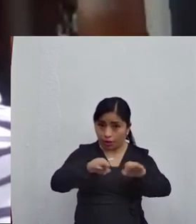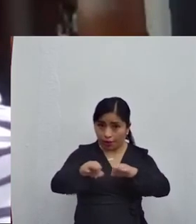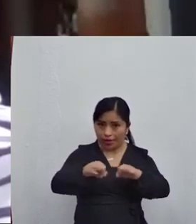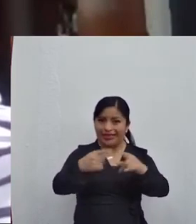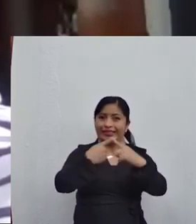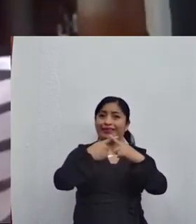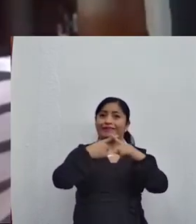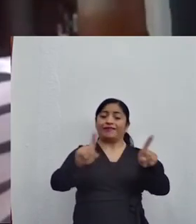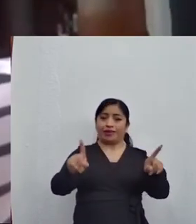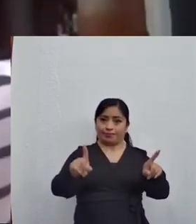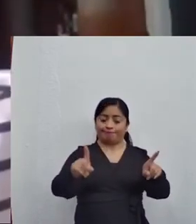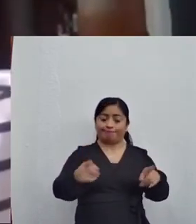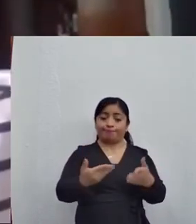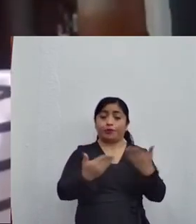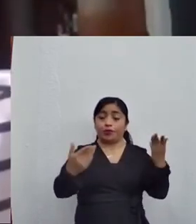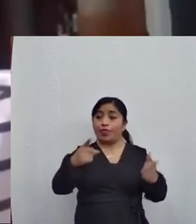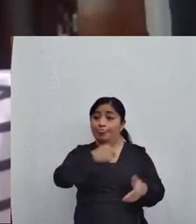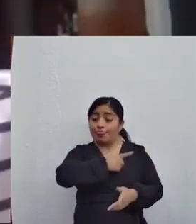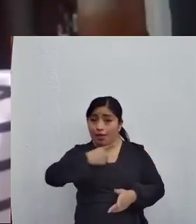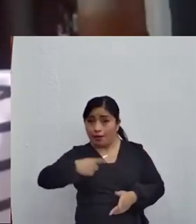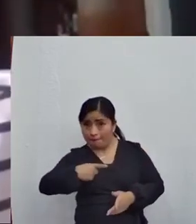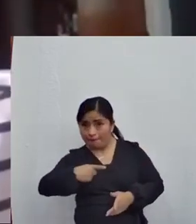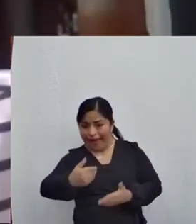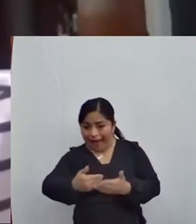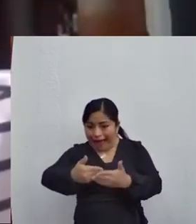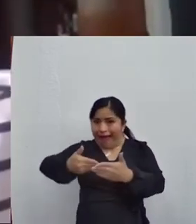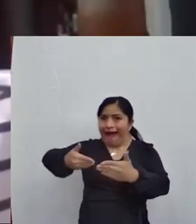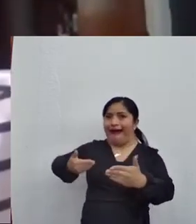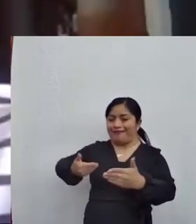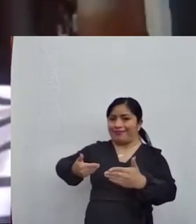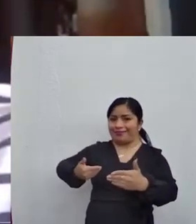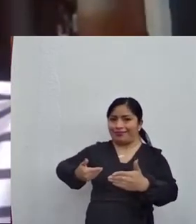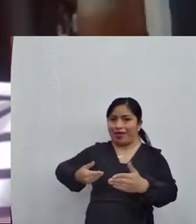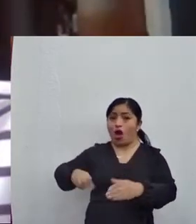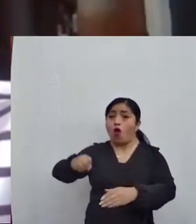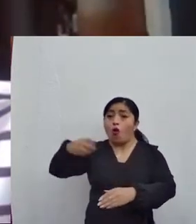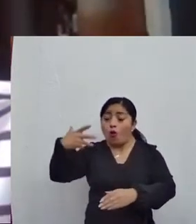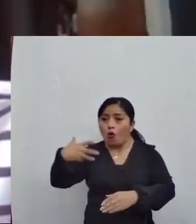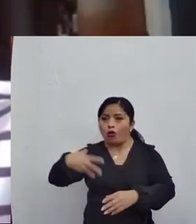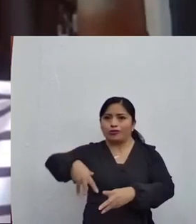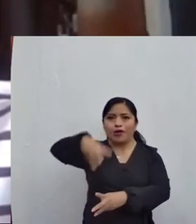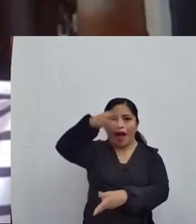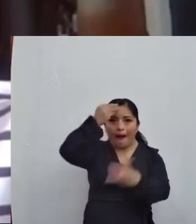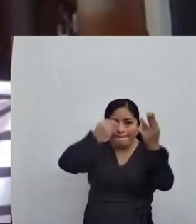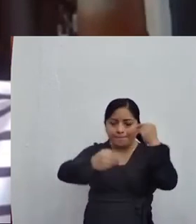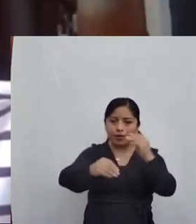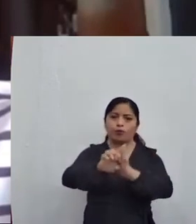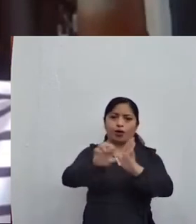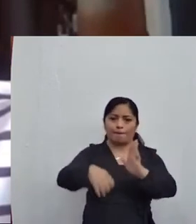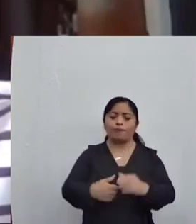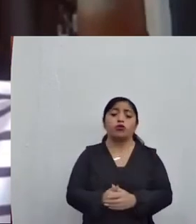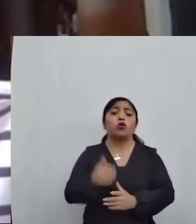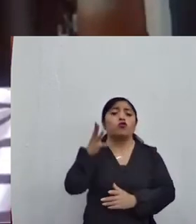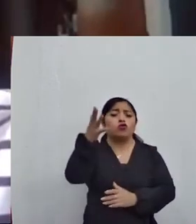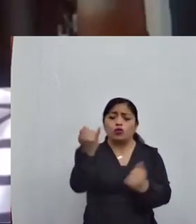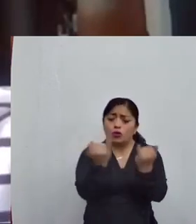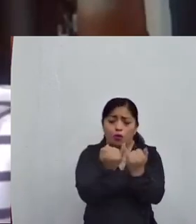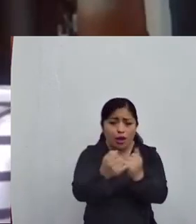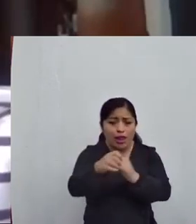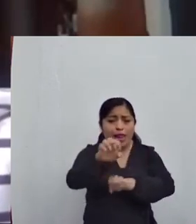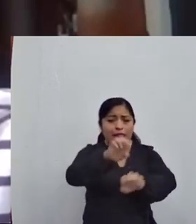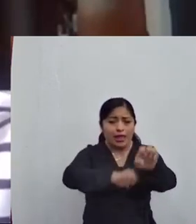tiene que haber capacitación para el trabajo y la otra parte que se necesita es que las empresas no tengan miedo a contratar a personas